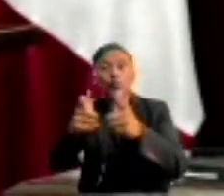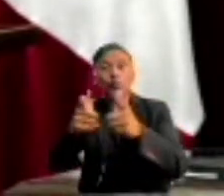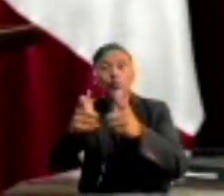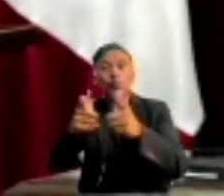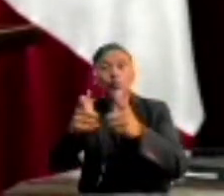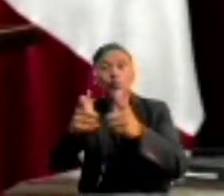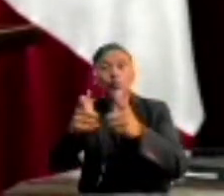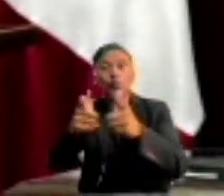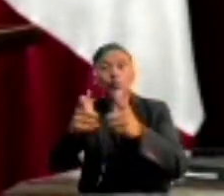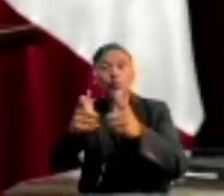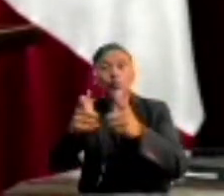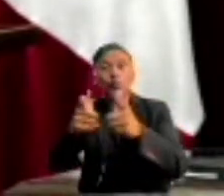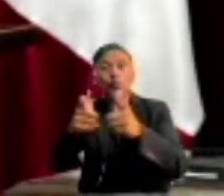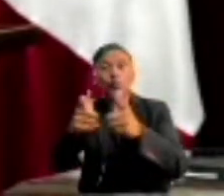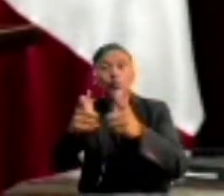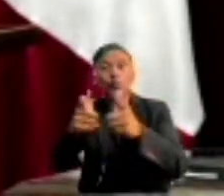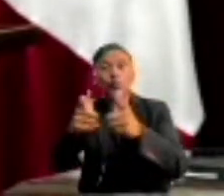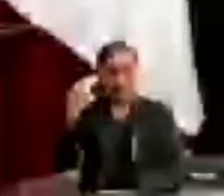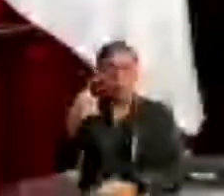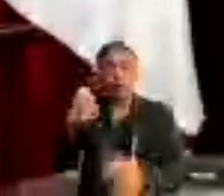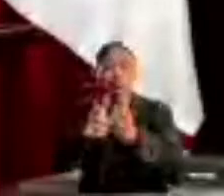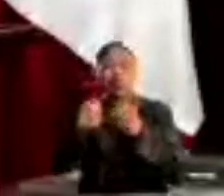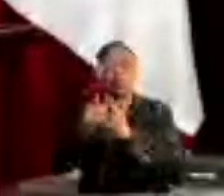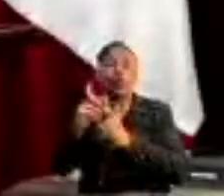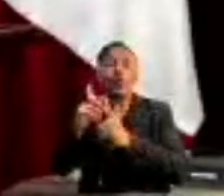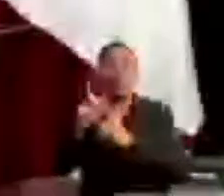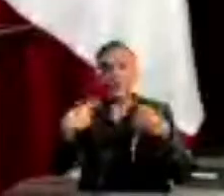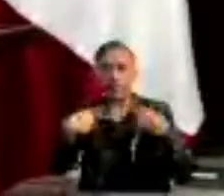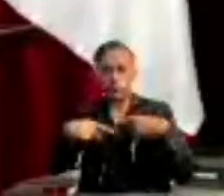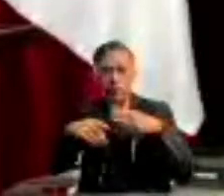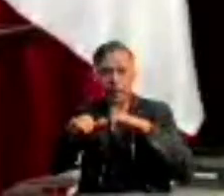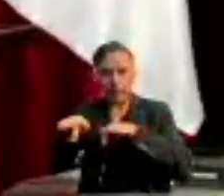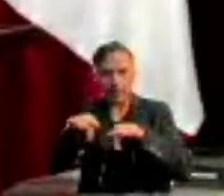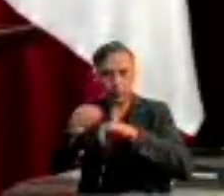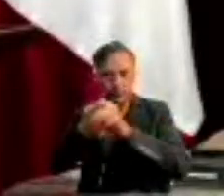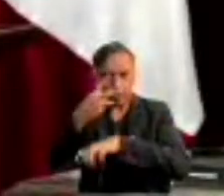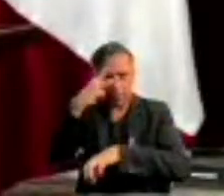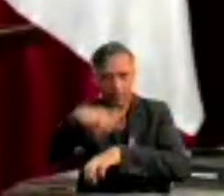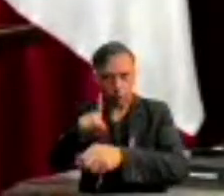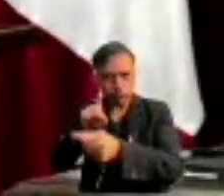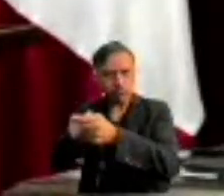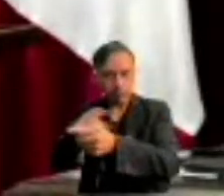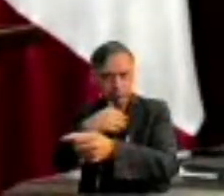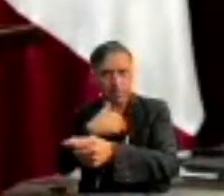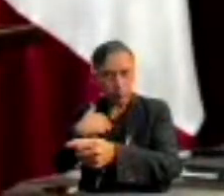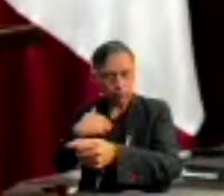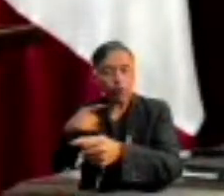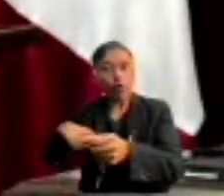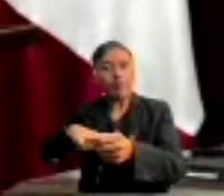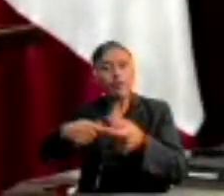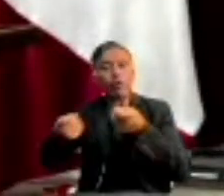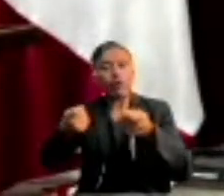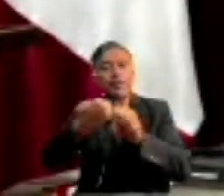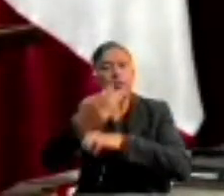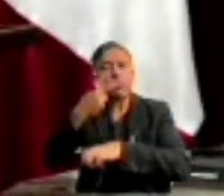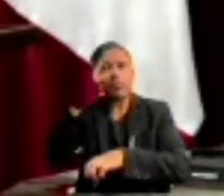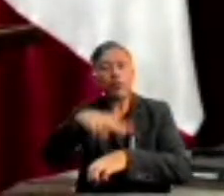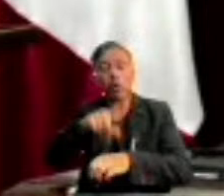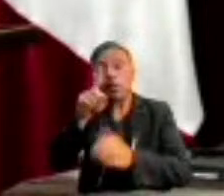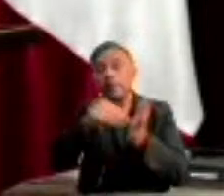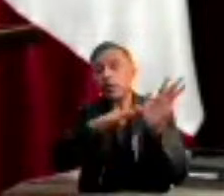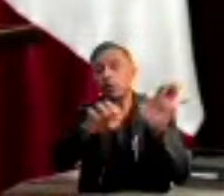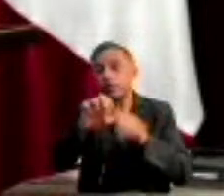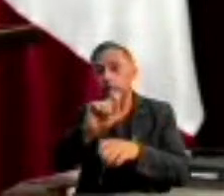Partido Socialista de los Trabajadores del Estado de México, que gobernó nuestra entidad de 1921 a